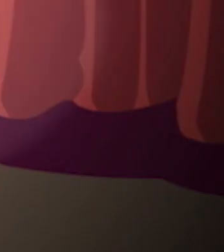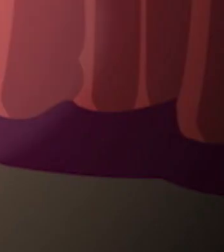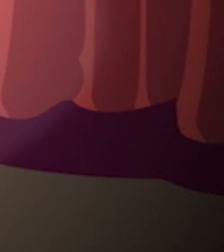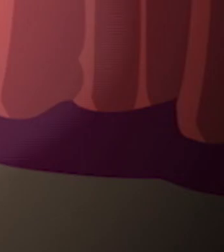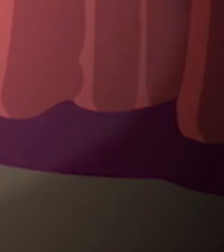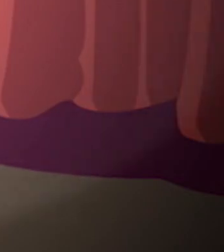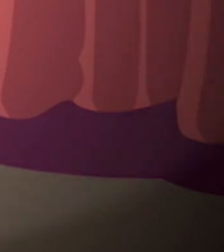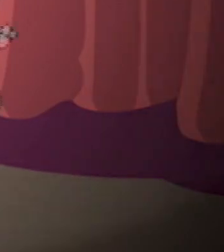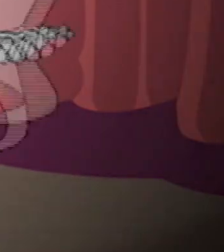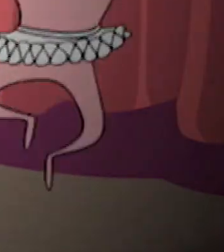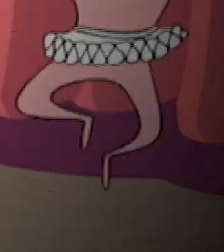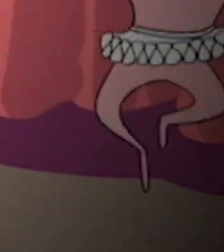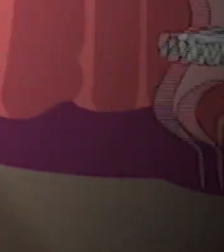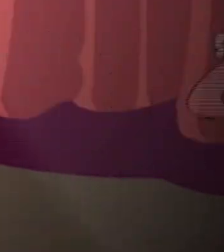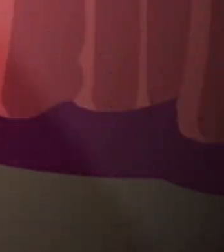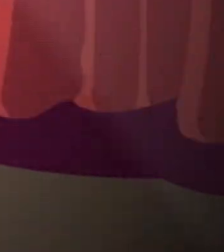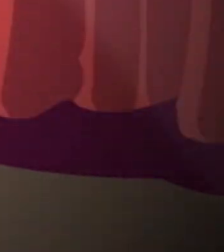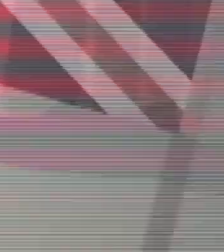paró de uñas.